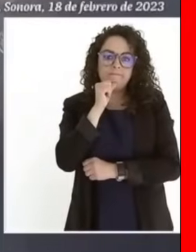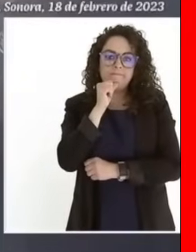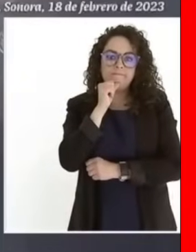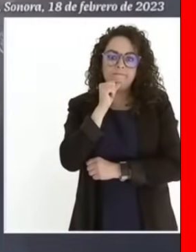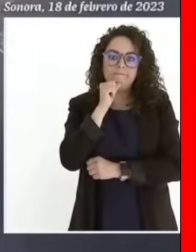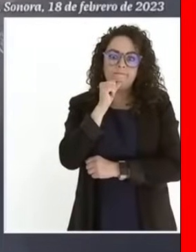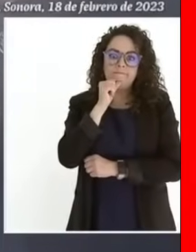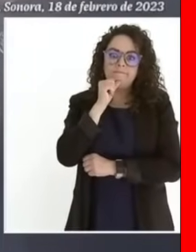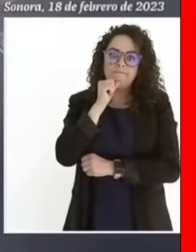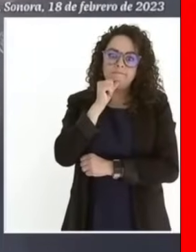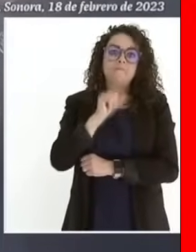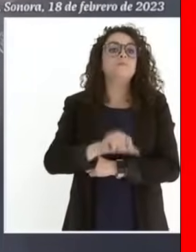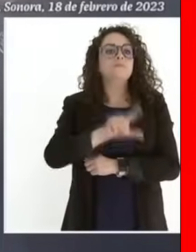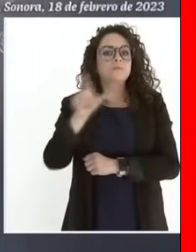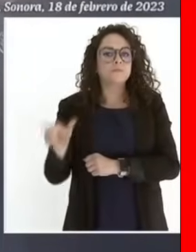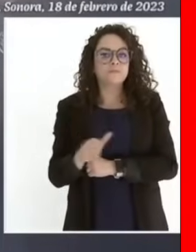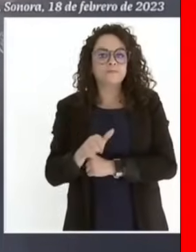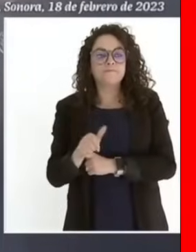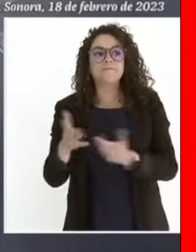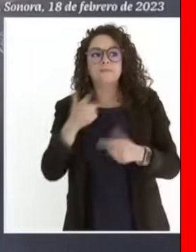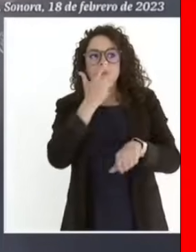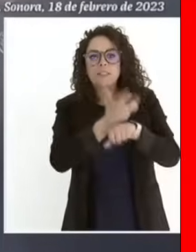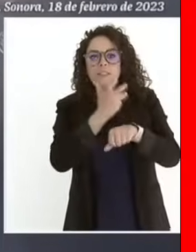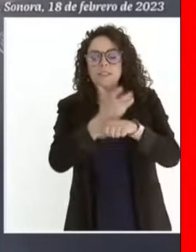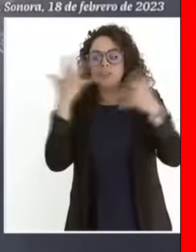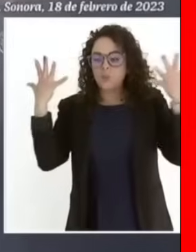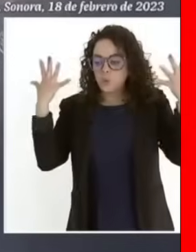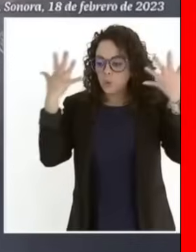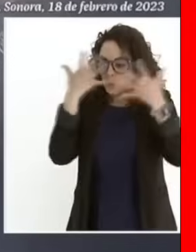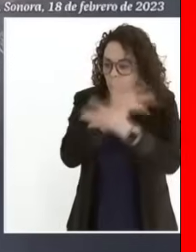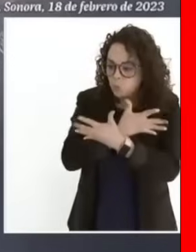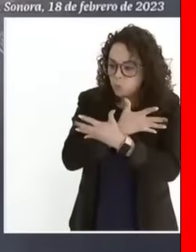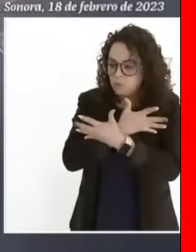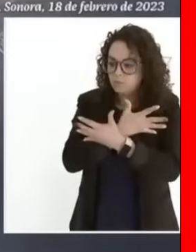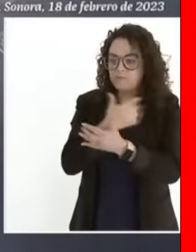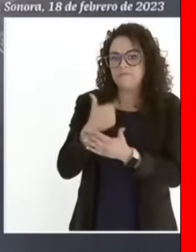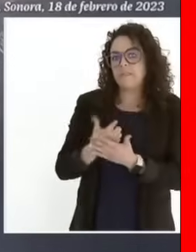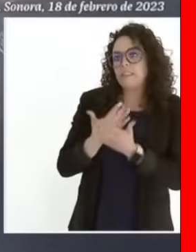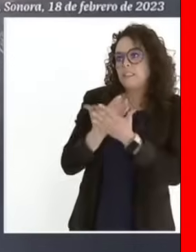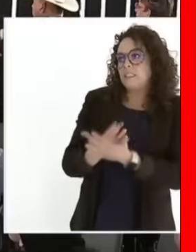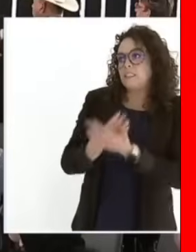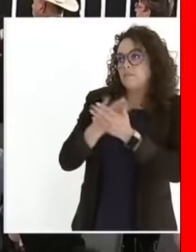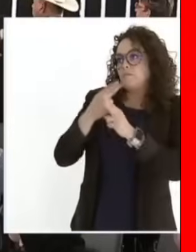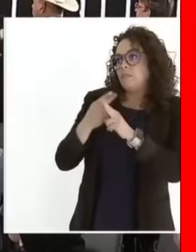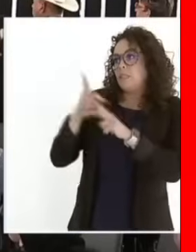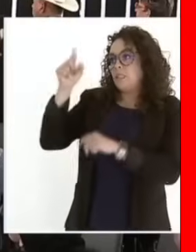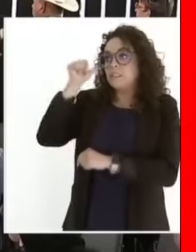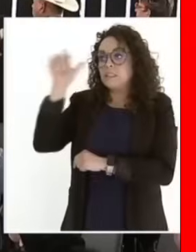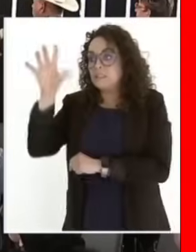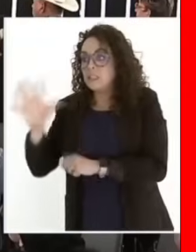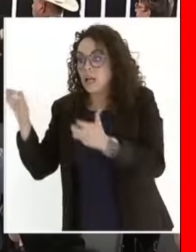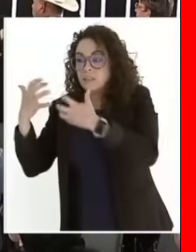que no era buena la dependencia de Asia porque imagínense por falta de